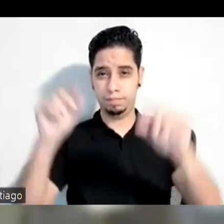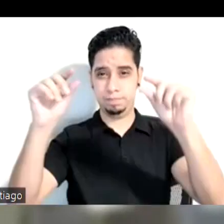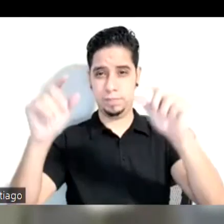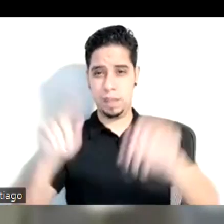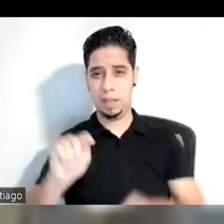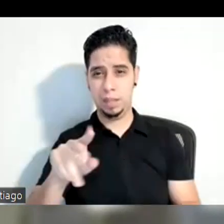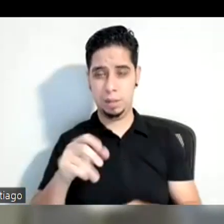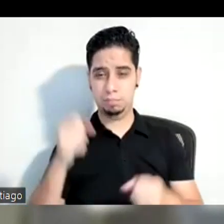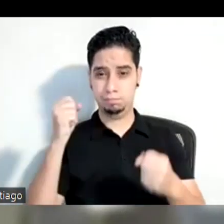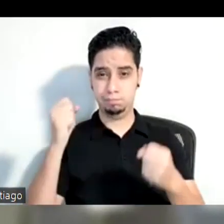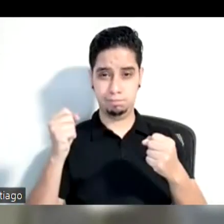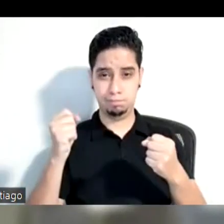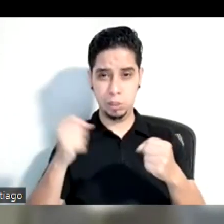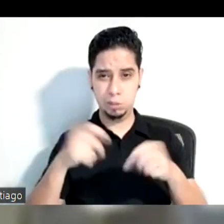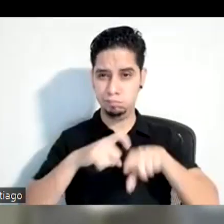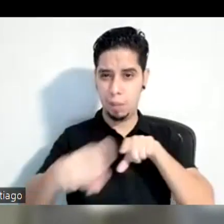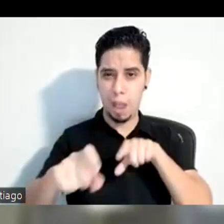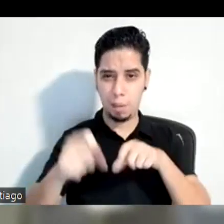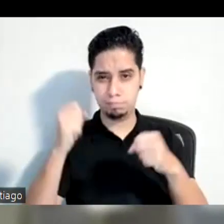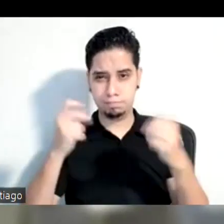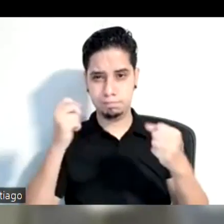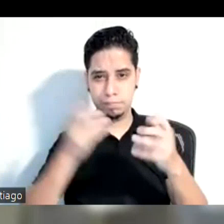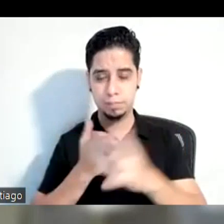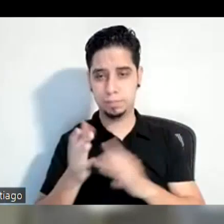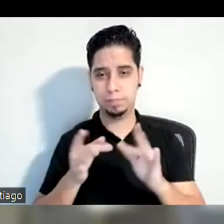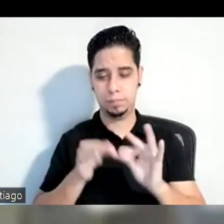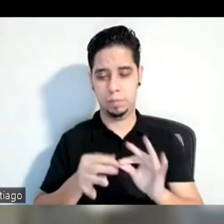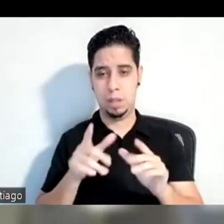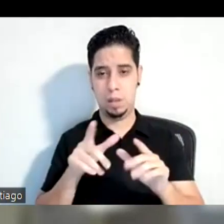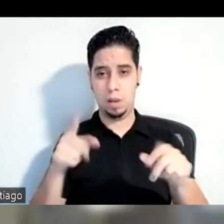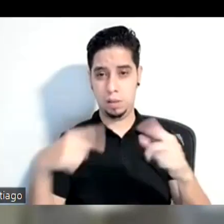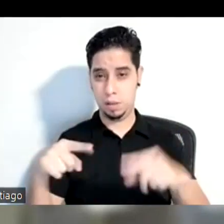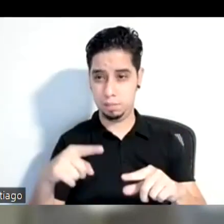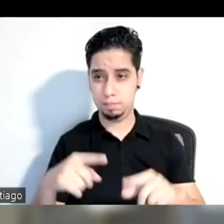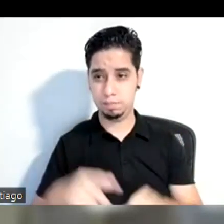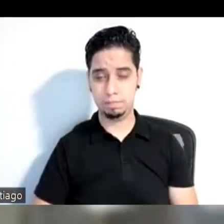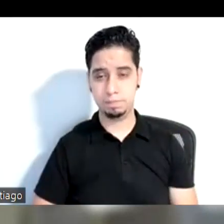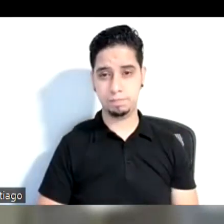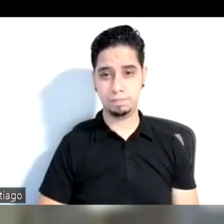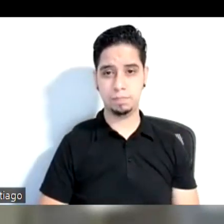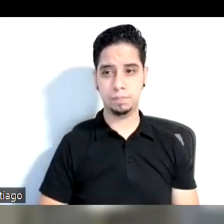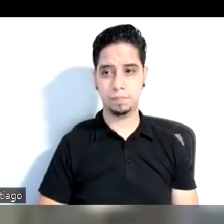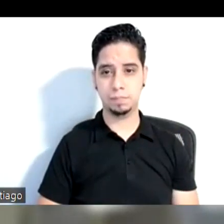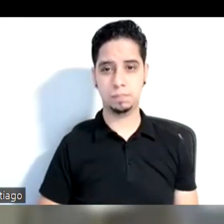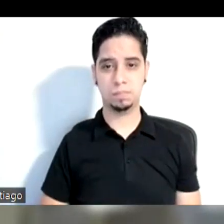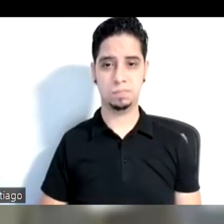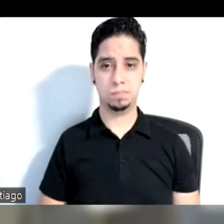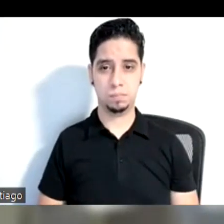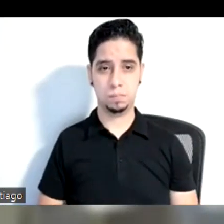en la casa y hacían llamadas a través de intérpretes por video. O sea que...